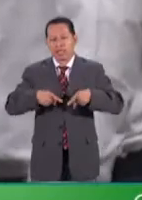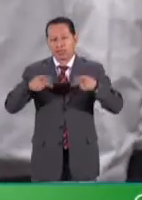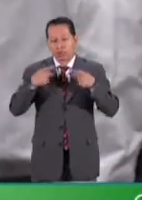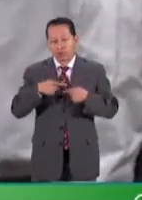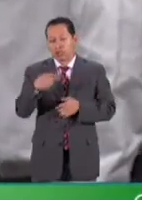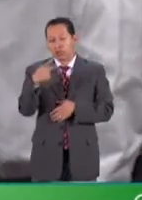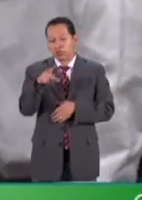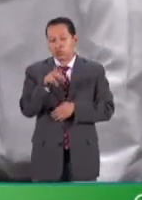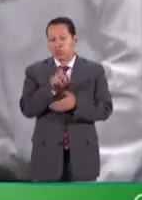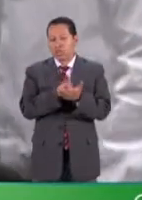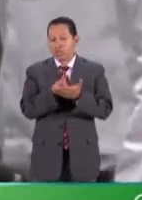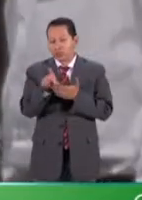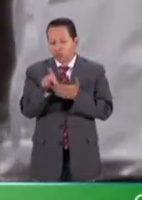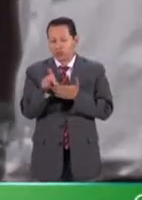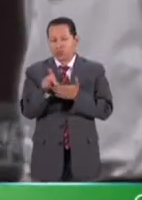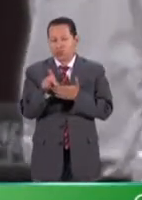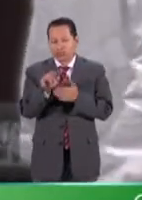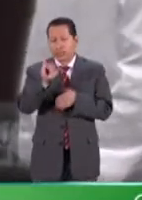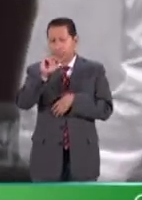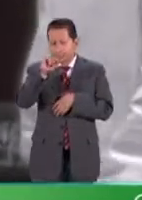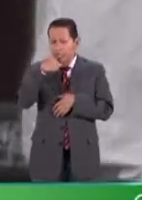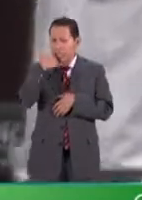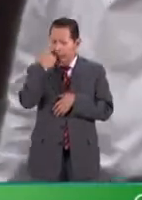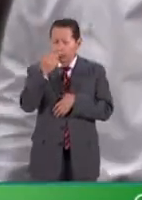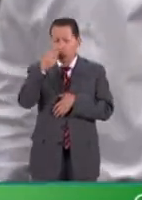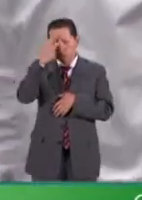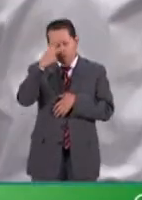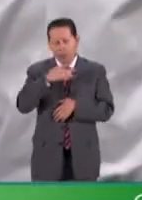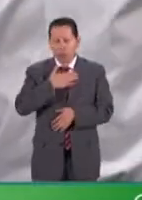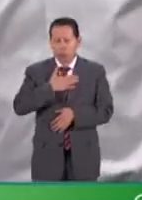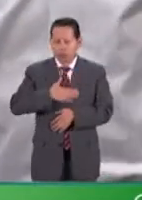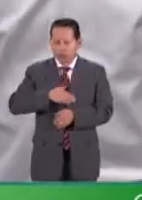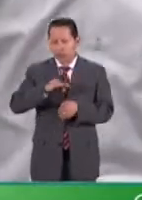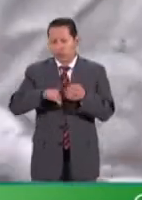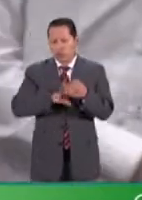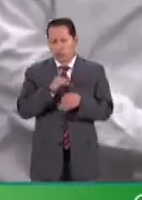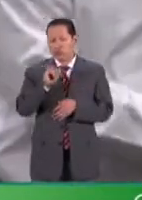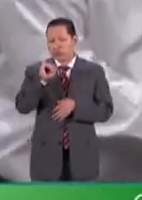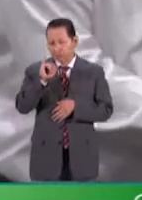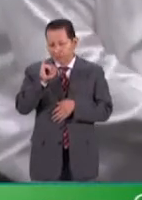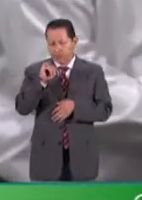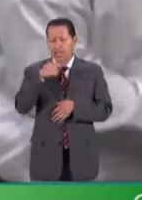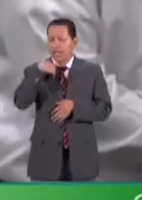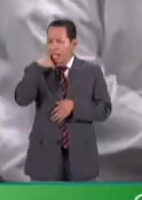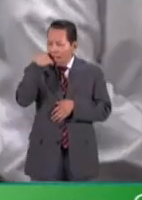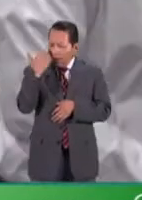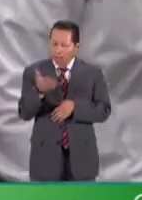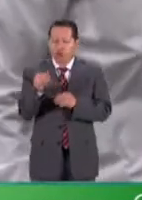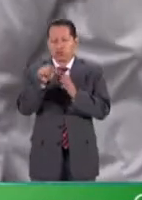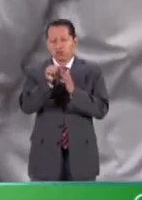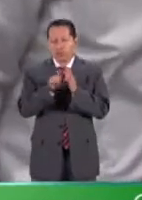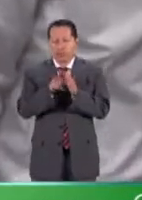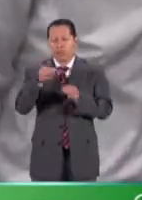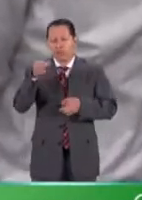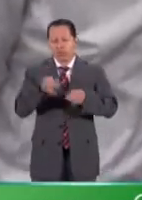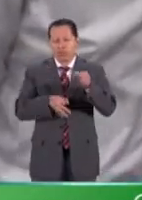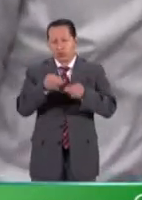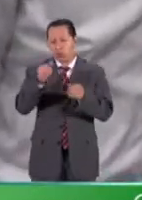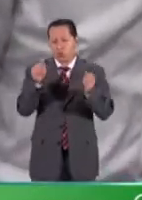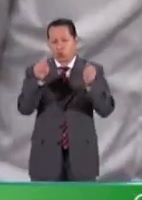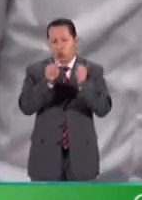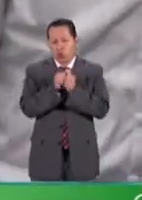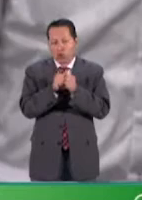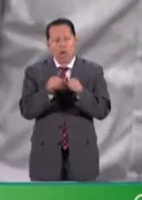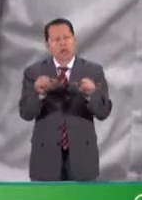y sus derechos. Sí queremos un México con justicia para todos. Sí queremos un sistema de justicia con